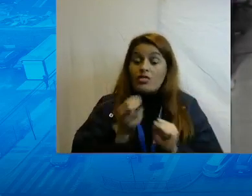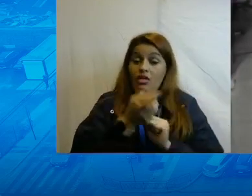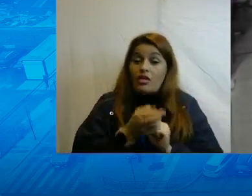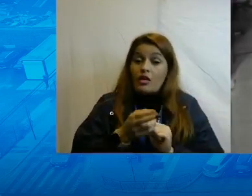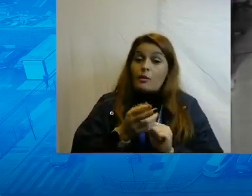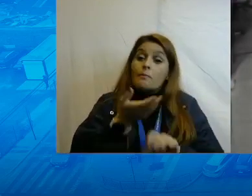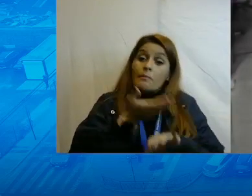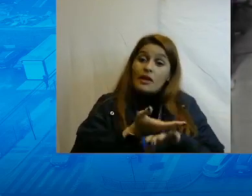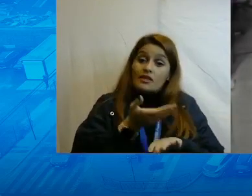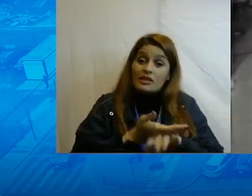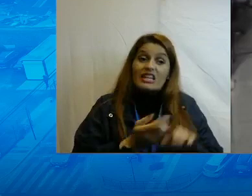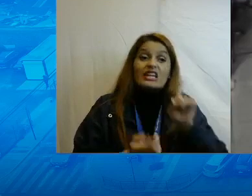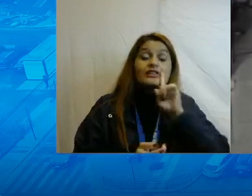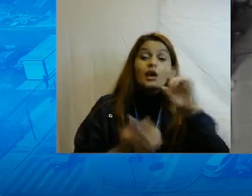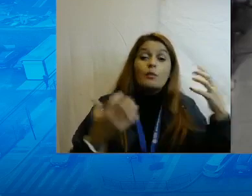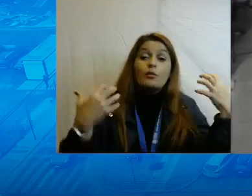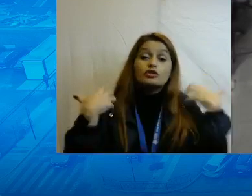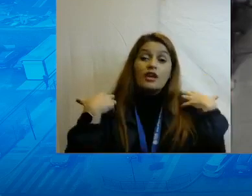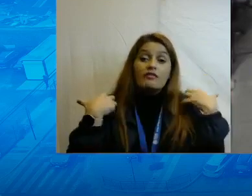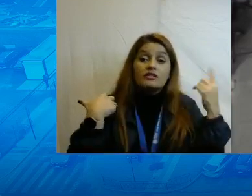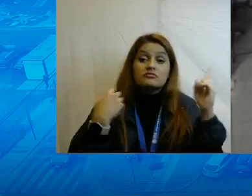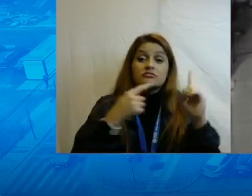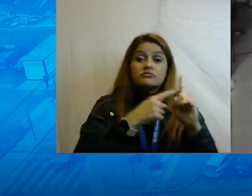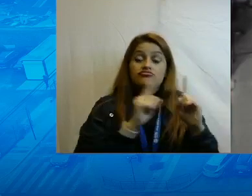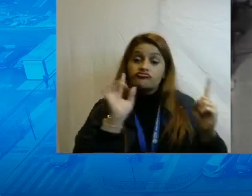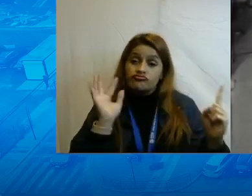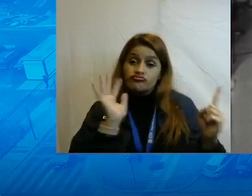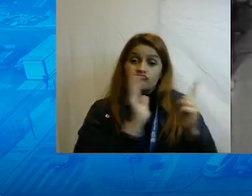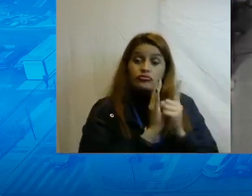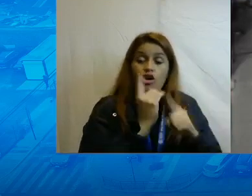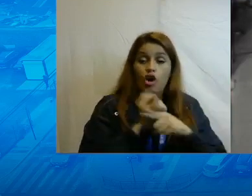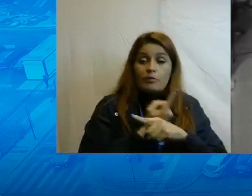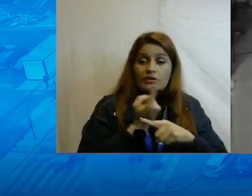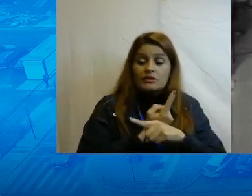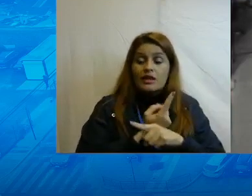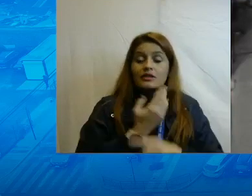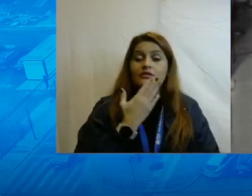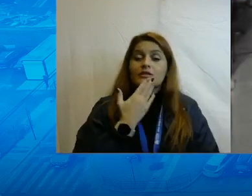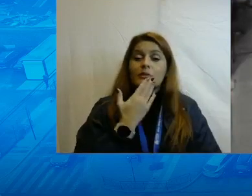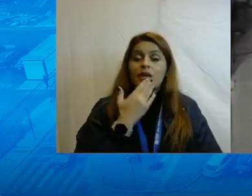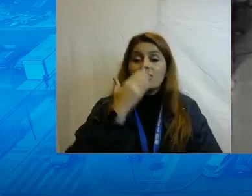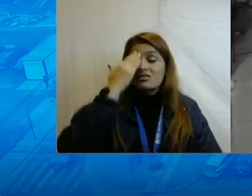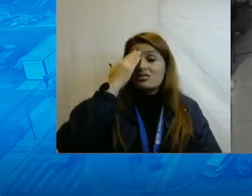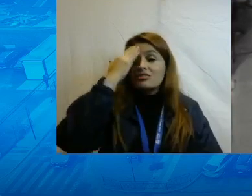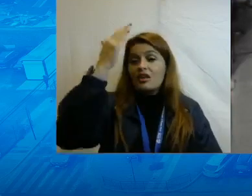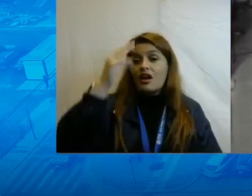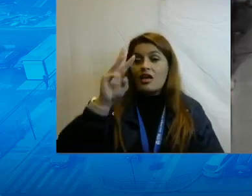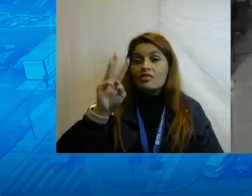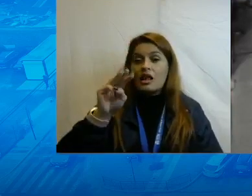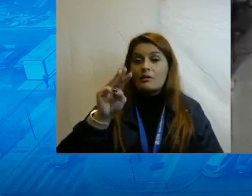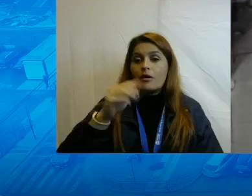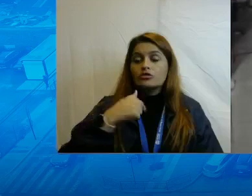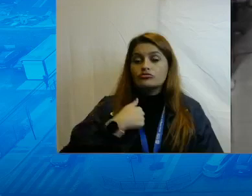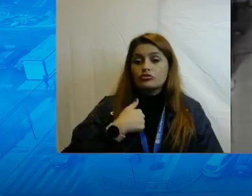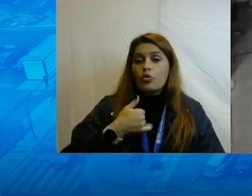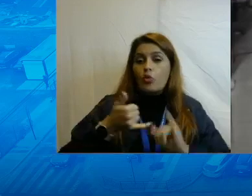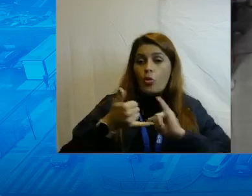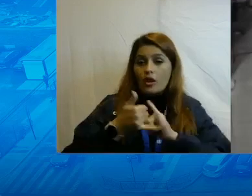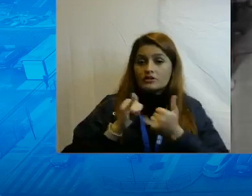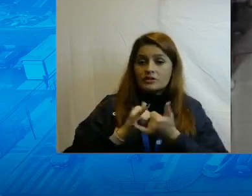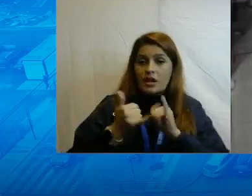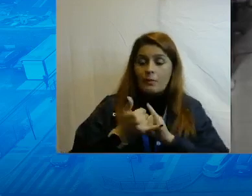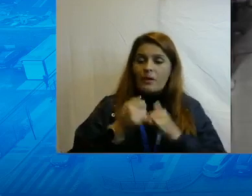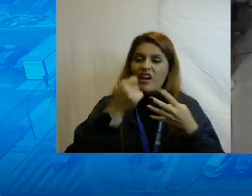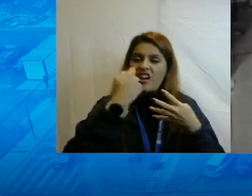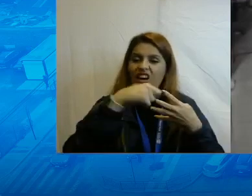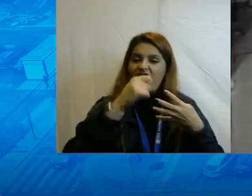esté a cargo de la situación del vertedero. Lo otro era a propósito del Día de la Madre, yo envié un WhatsApp, ¿cierto?, que se está